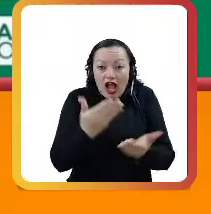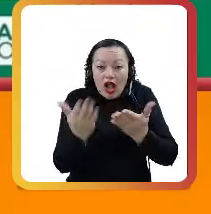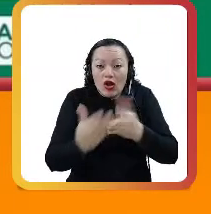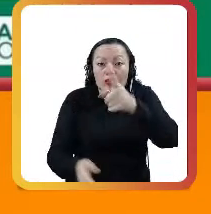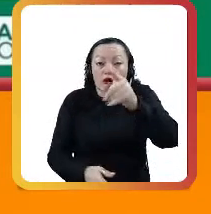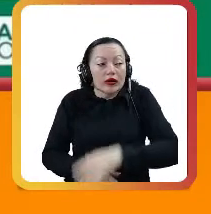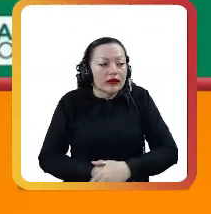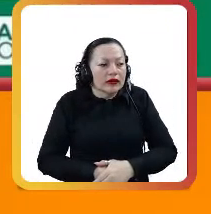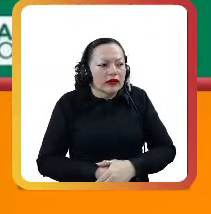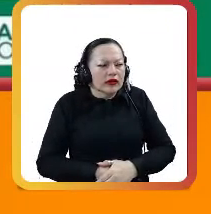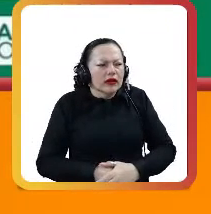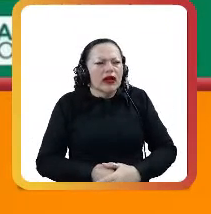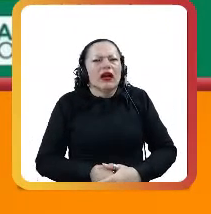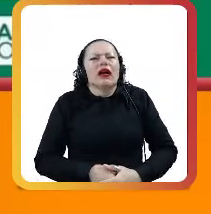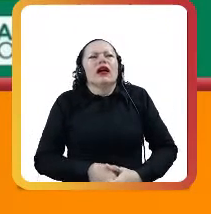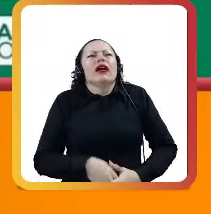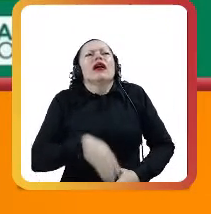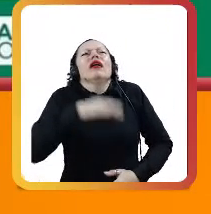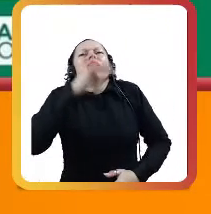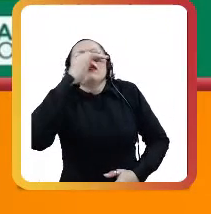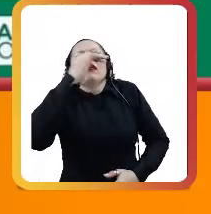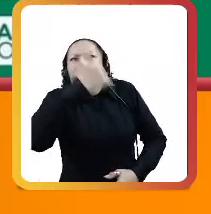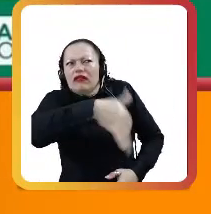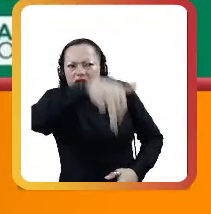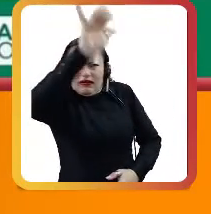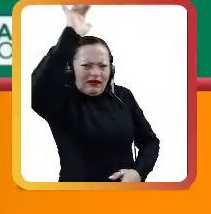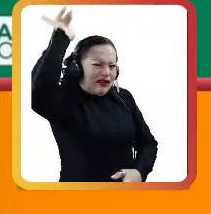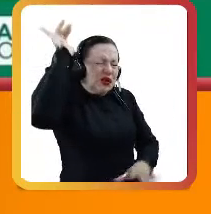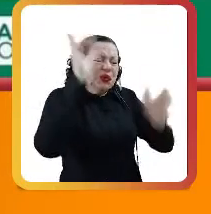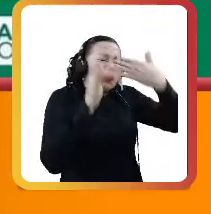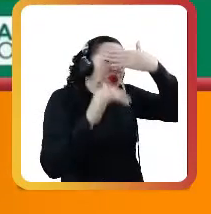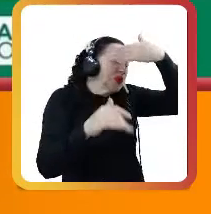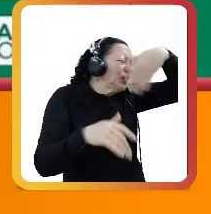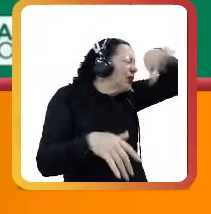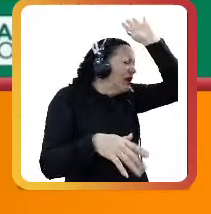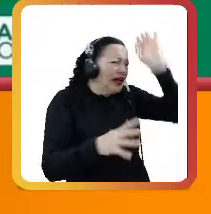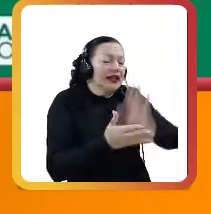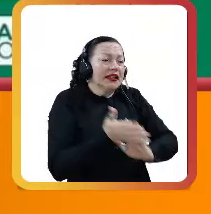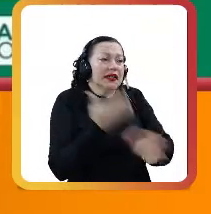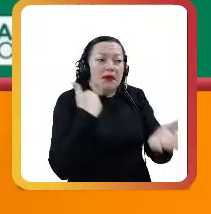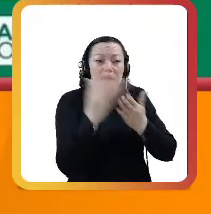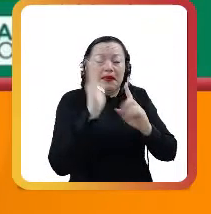Ya no, eso fue lo principal, lo primero. Muy bien.